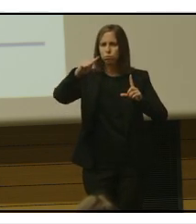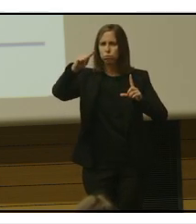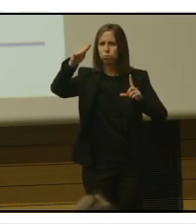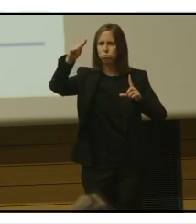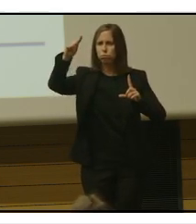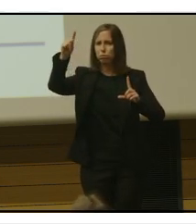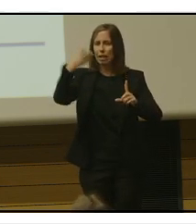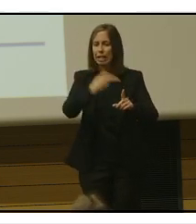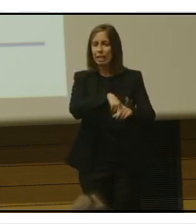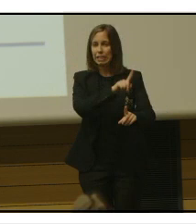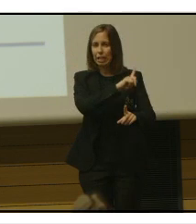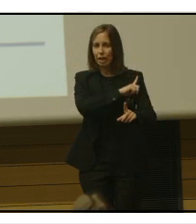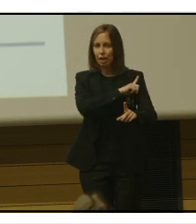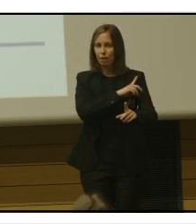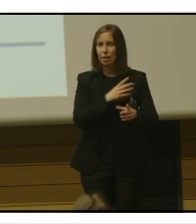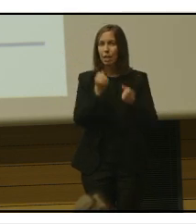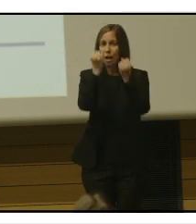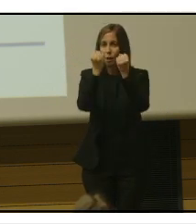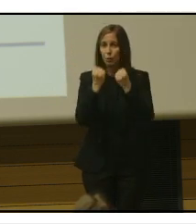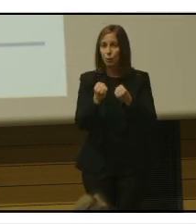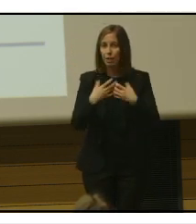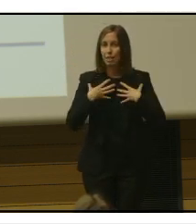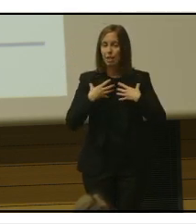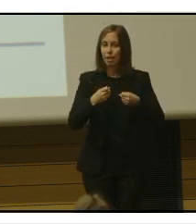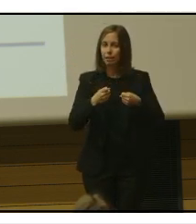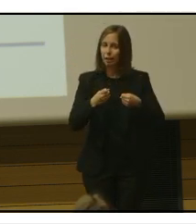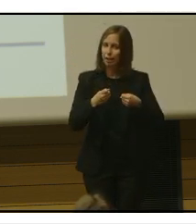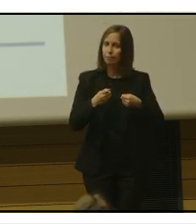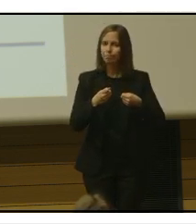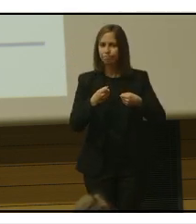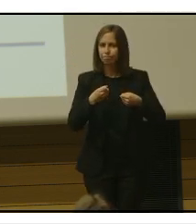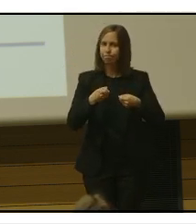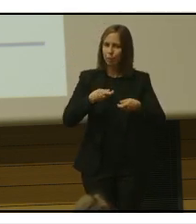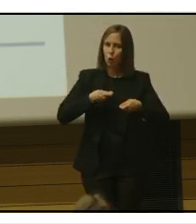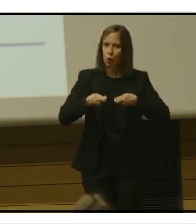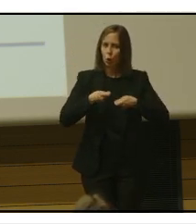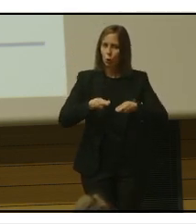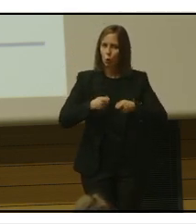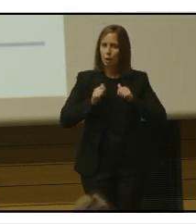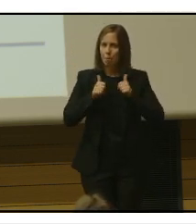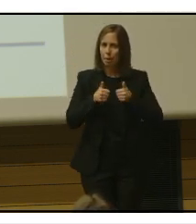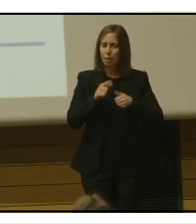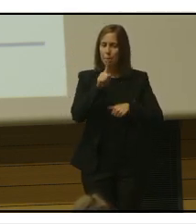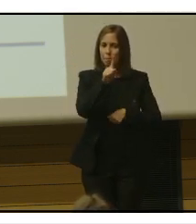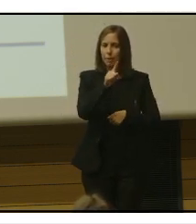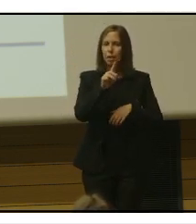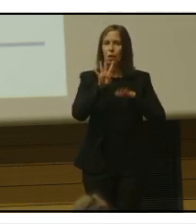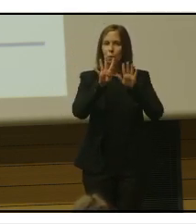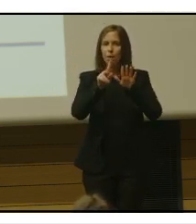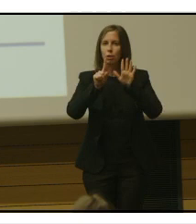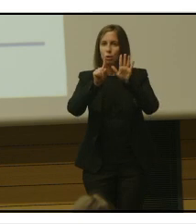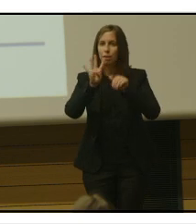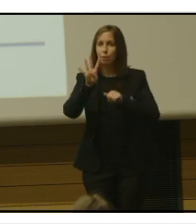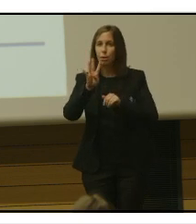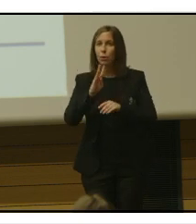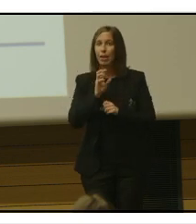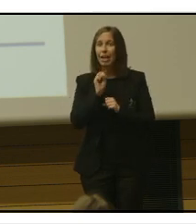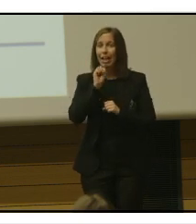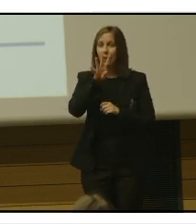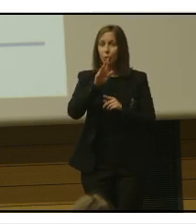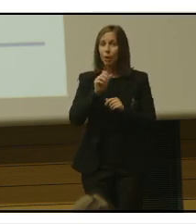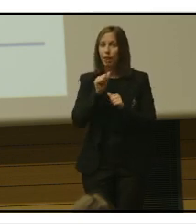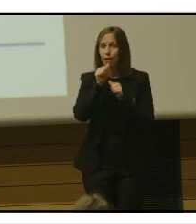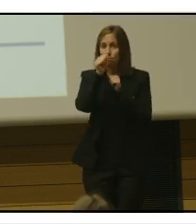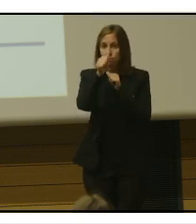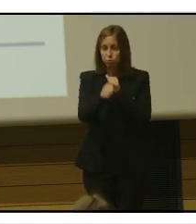en este momento, bueno, pues las autoridades sanitarias empiezan a tomar cartas en el asunto. Año 1964, 14 años después de